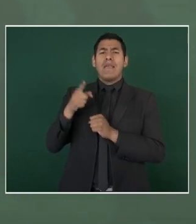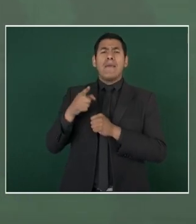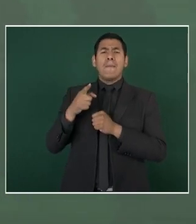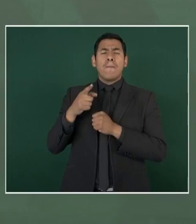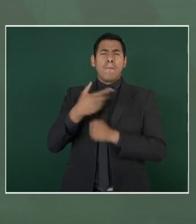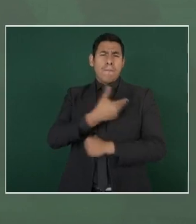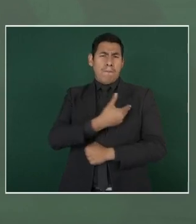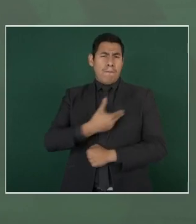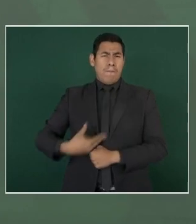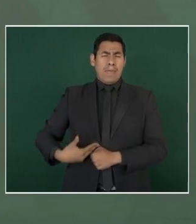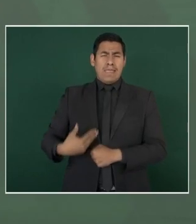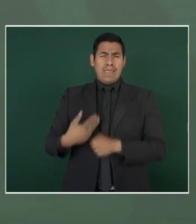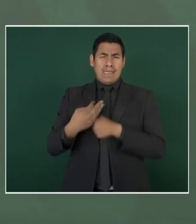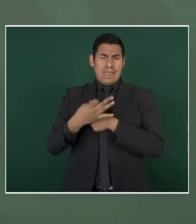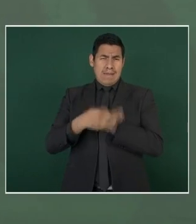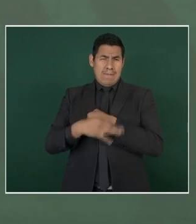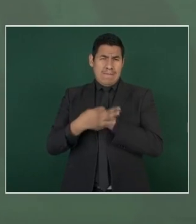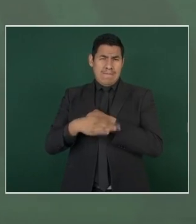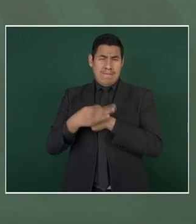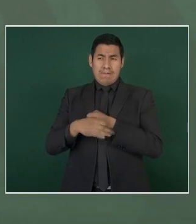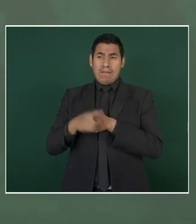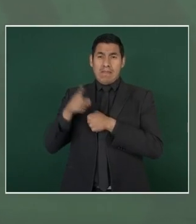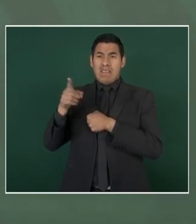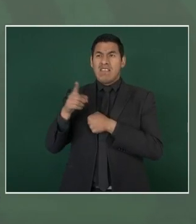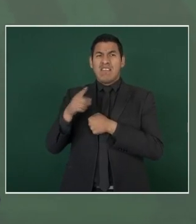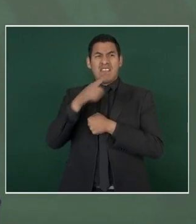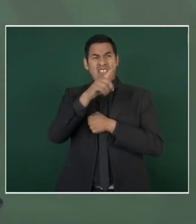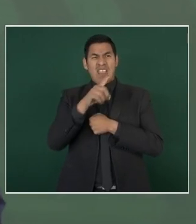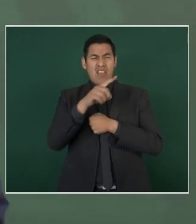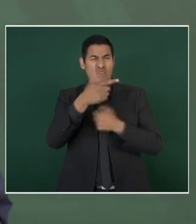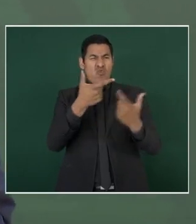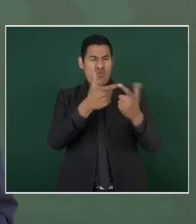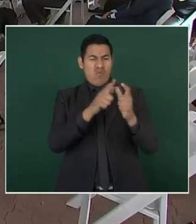la Barra a combatir a los zapatistas,